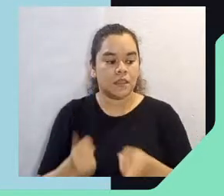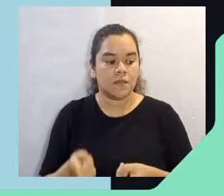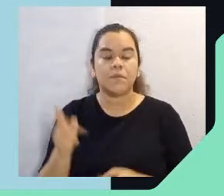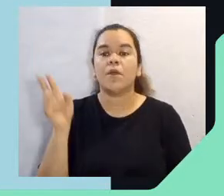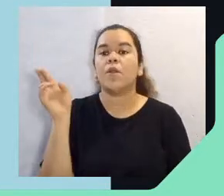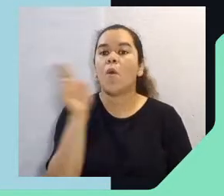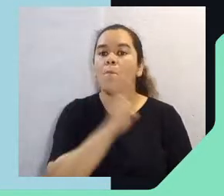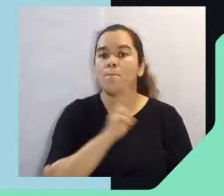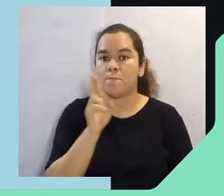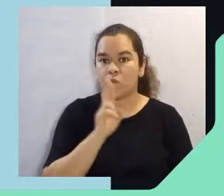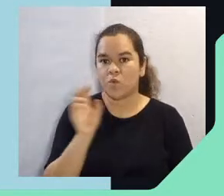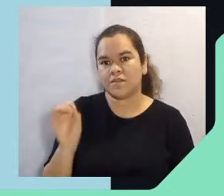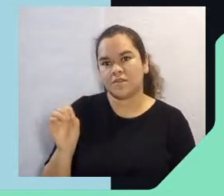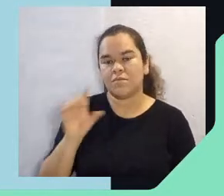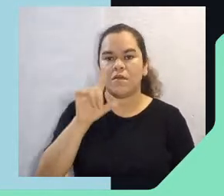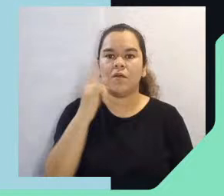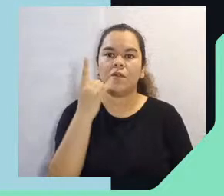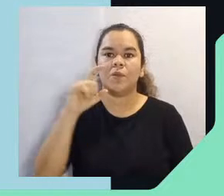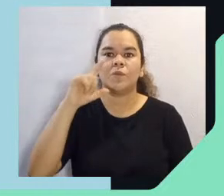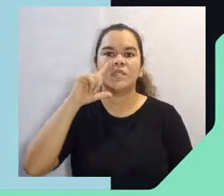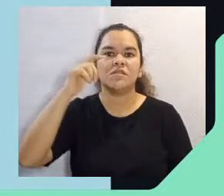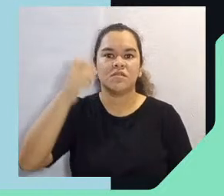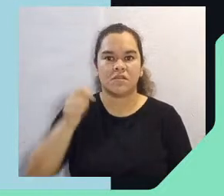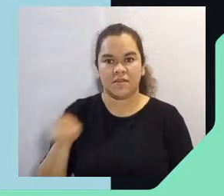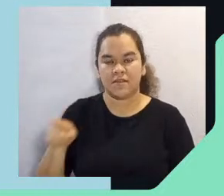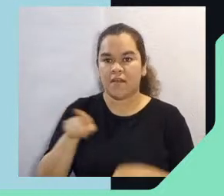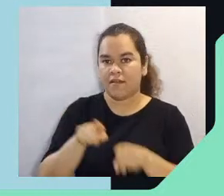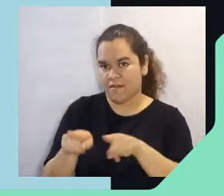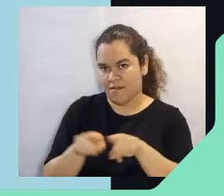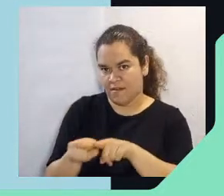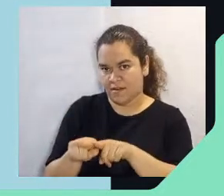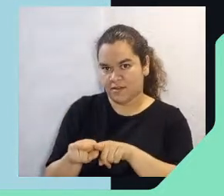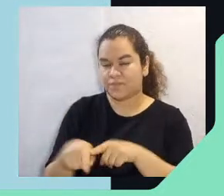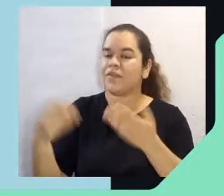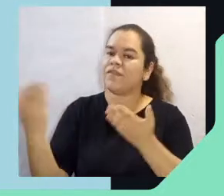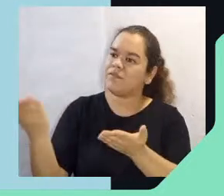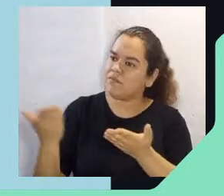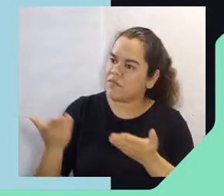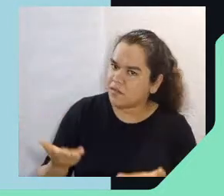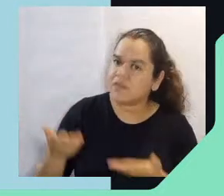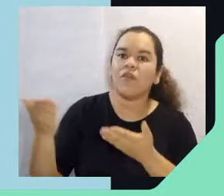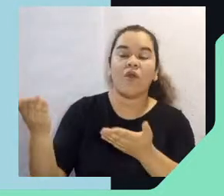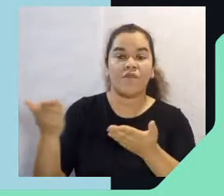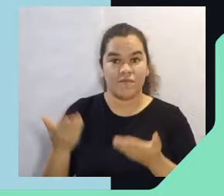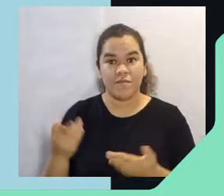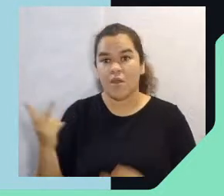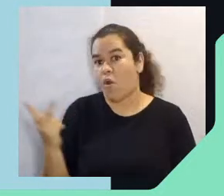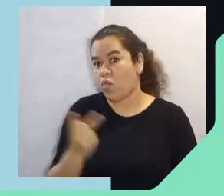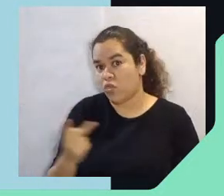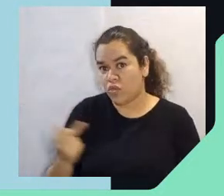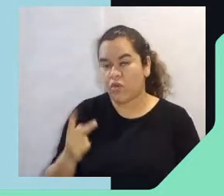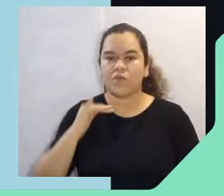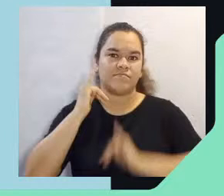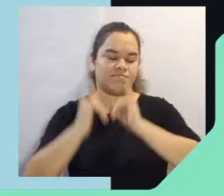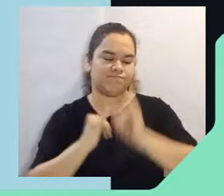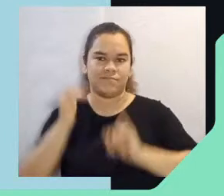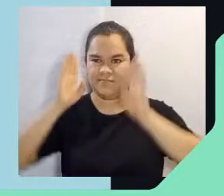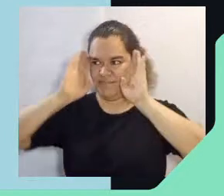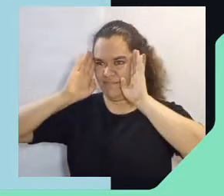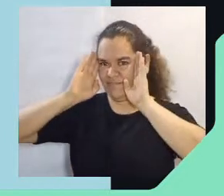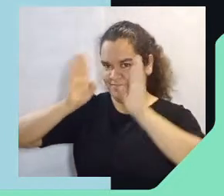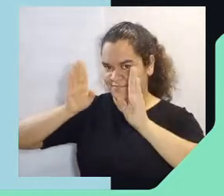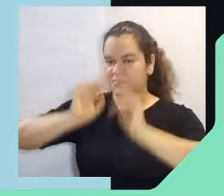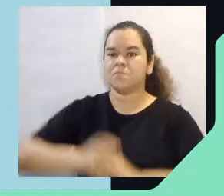Valle Ledesma, que es estudiante de la carrera. Bienvenidos, bienvenida Lucía, y bueno, los escuchamos con atención.